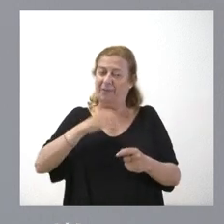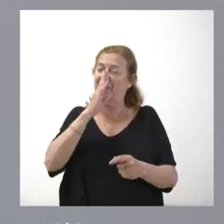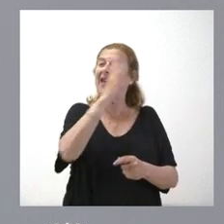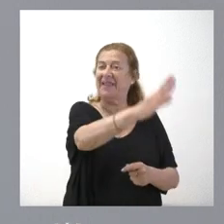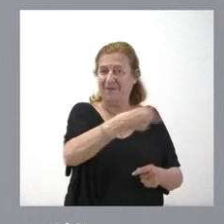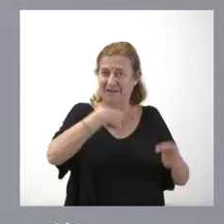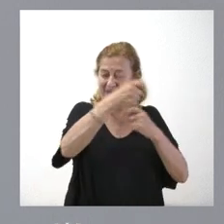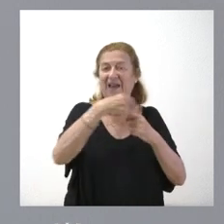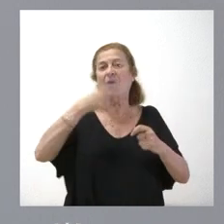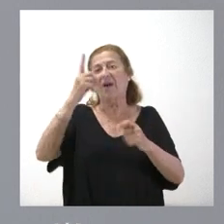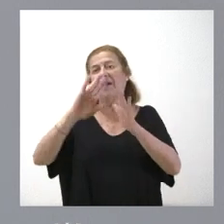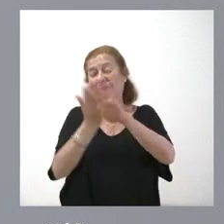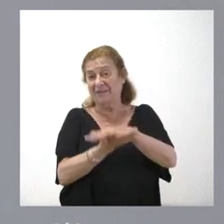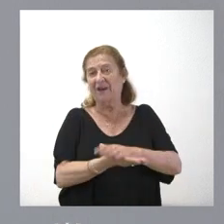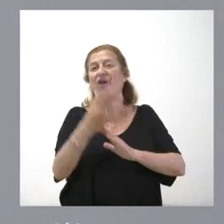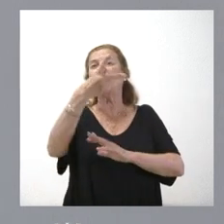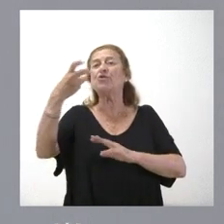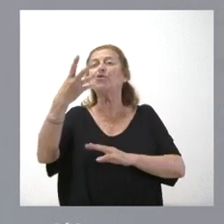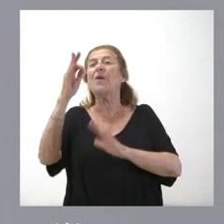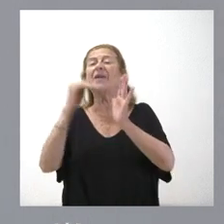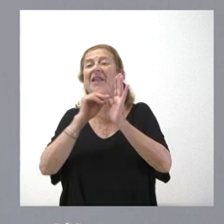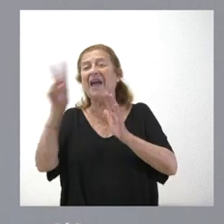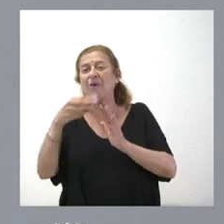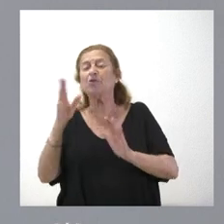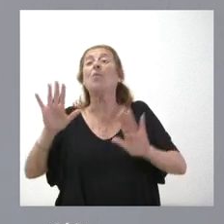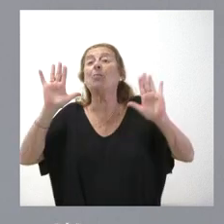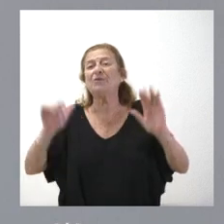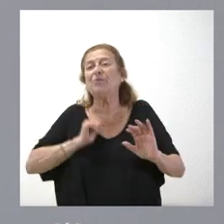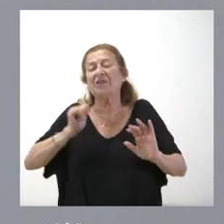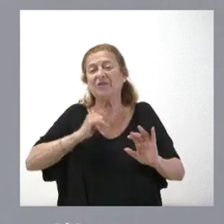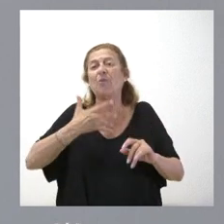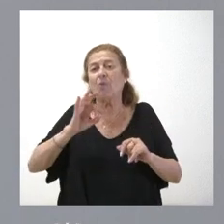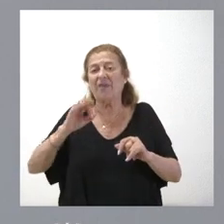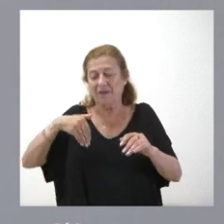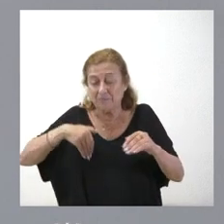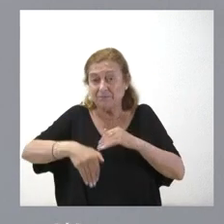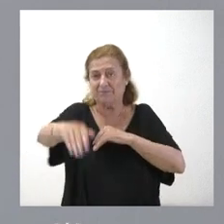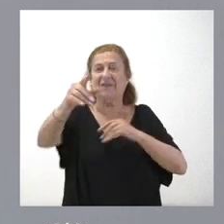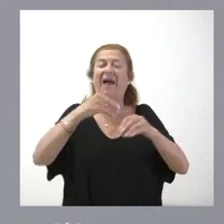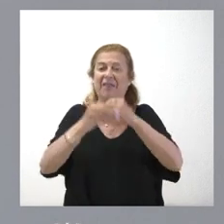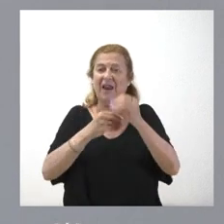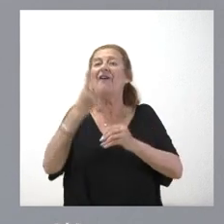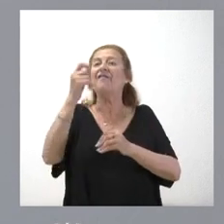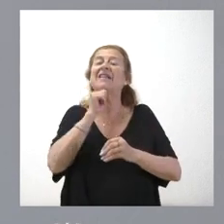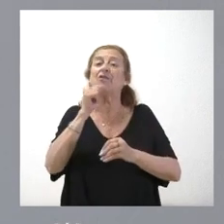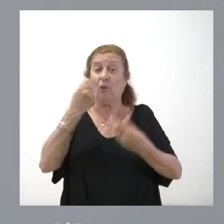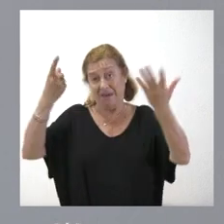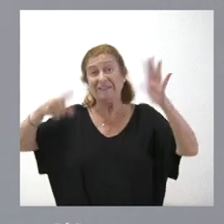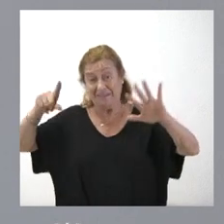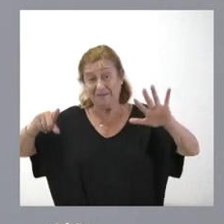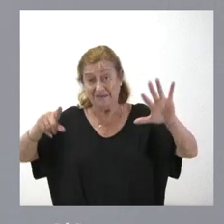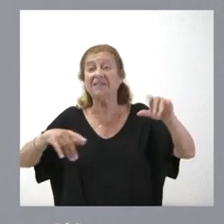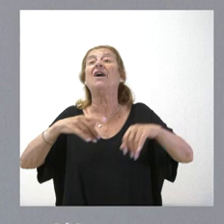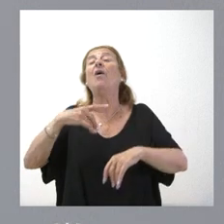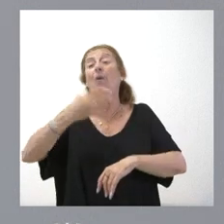nos hemos reservado una cantidad de 240,000 por si fuera oportuno poderlo utilizar a lo largo del ejercicio nos queda medio año puede haber más crisis